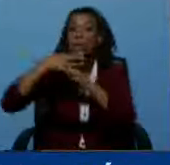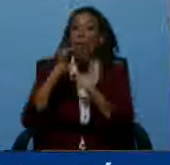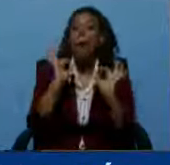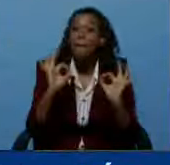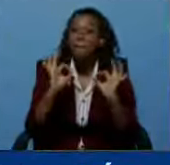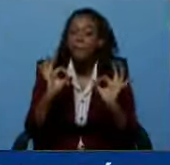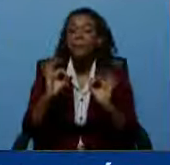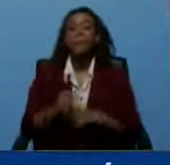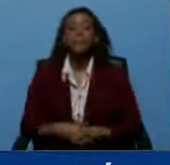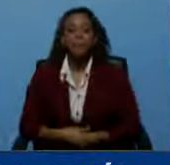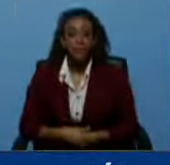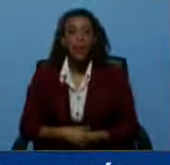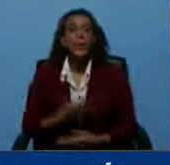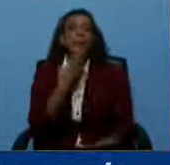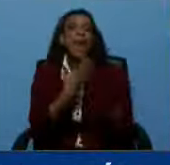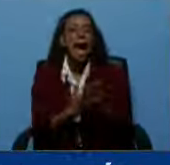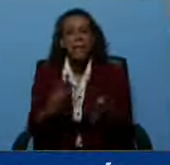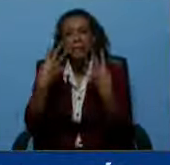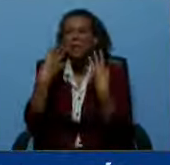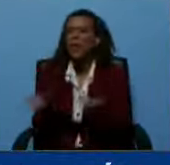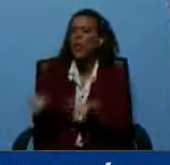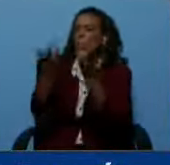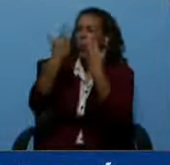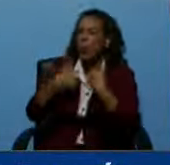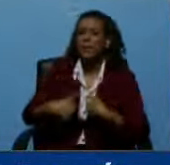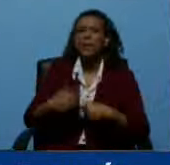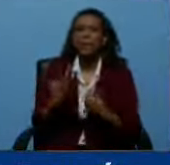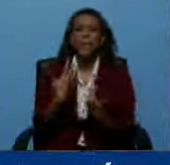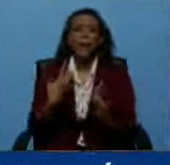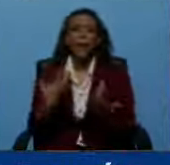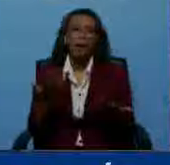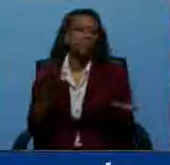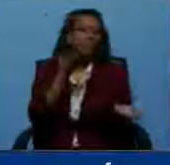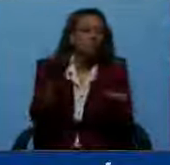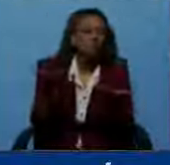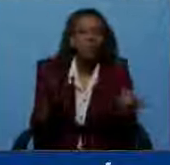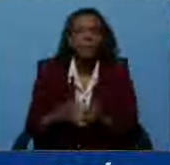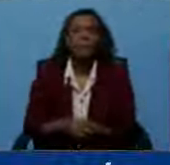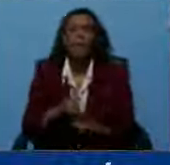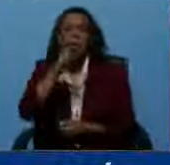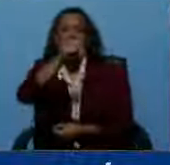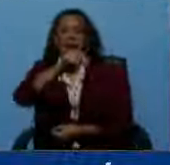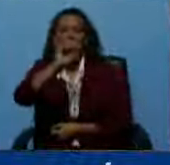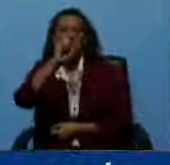especial. Bueno, muchas gracias. ¿Qué me dice la primera combatiente, Nancy?